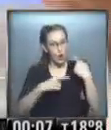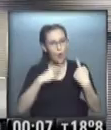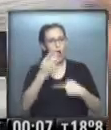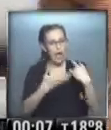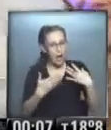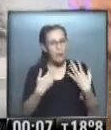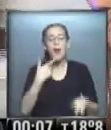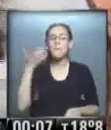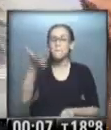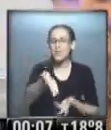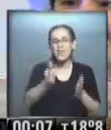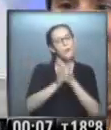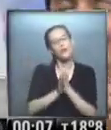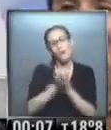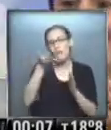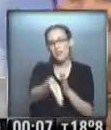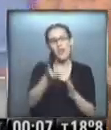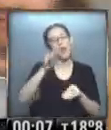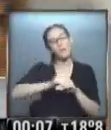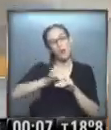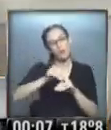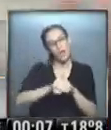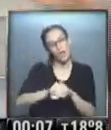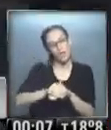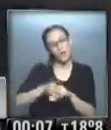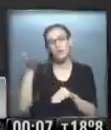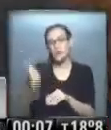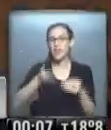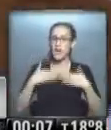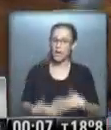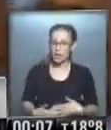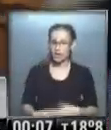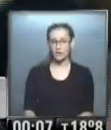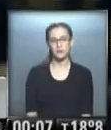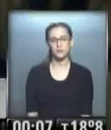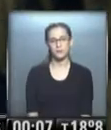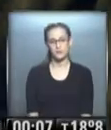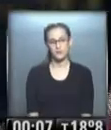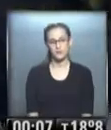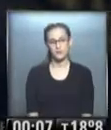a quienes expresan de esta manera responsabilidad y sensatez en sus planteos.